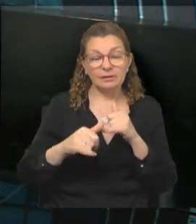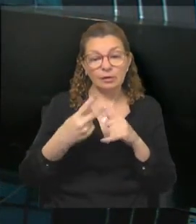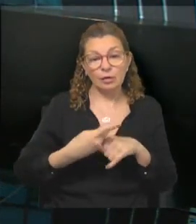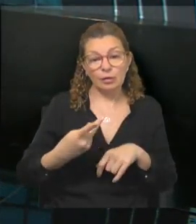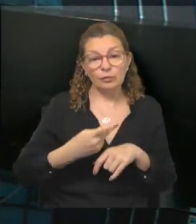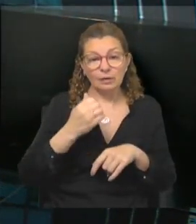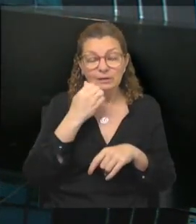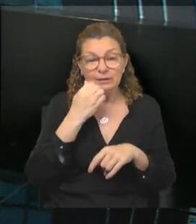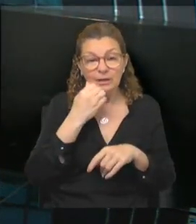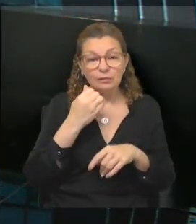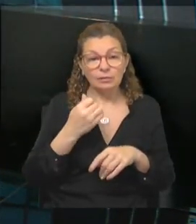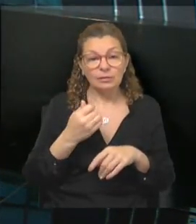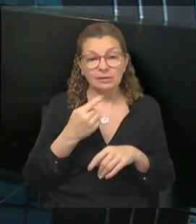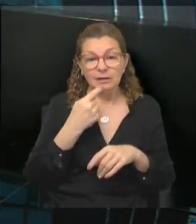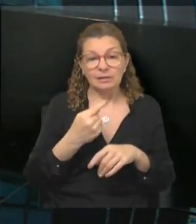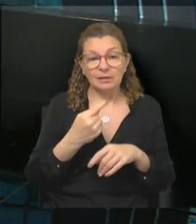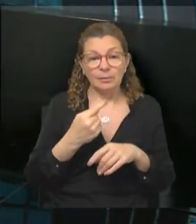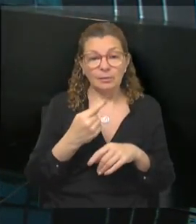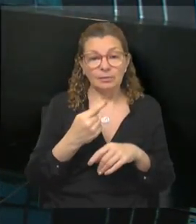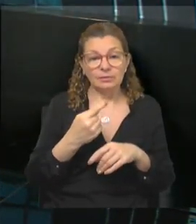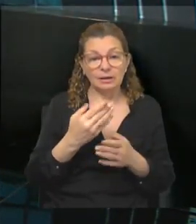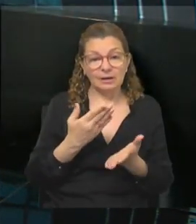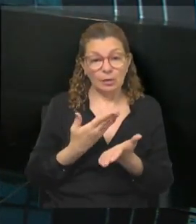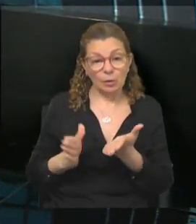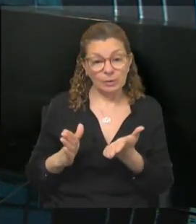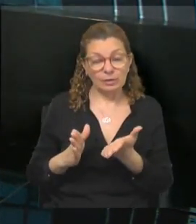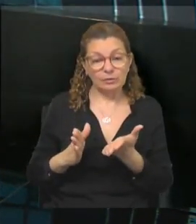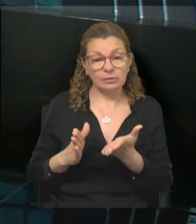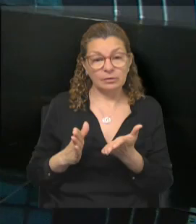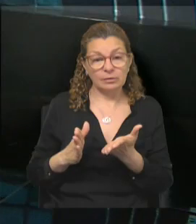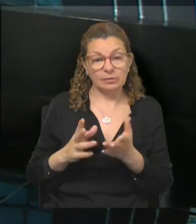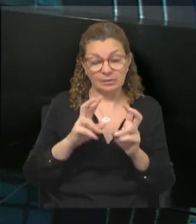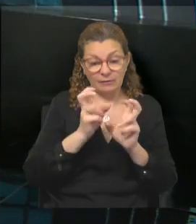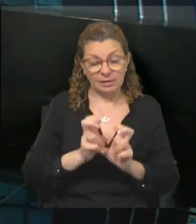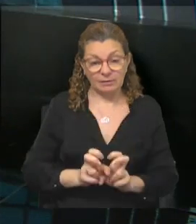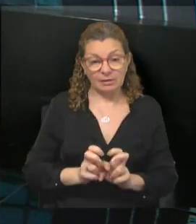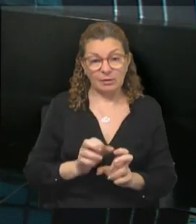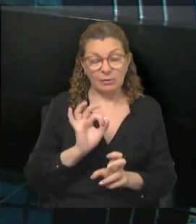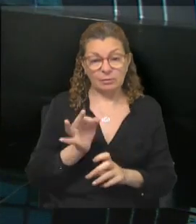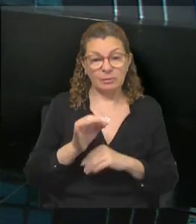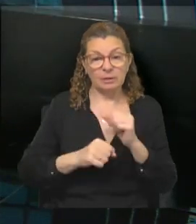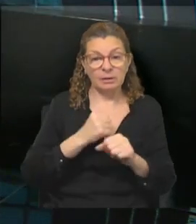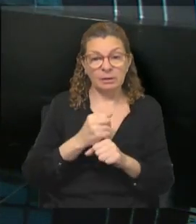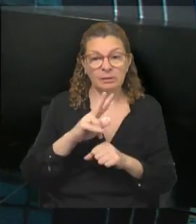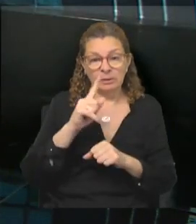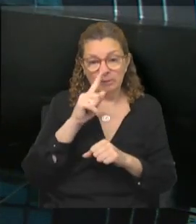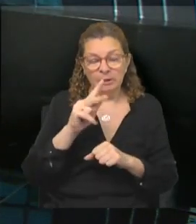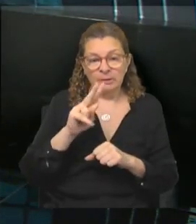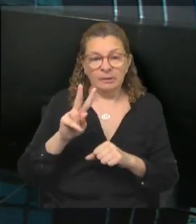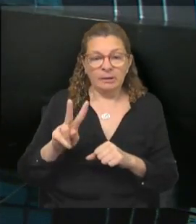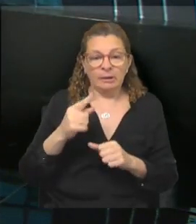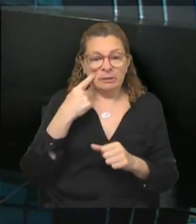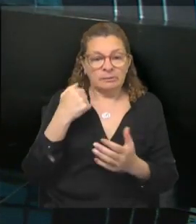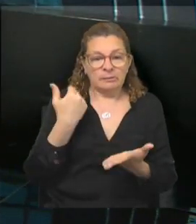asciano como decíamos están excluidos quedaron excluidos de la investigación desde octubre de 2022 eh tal como